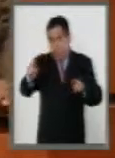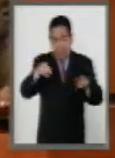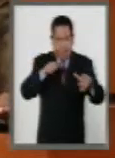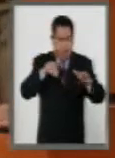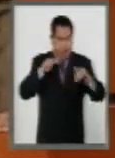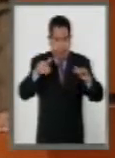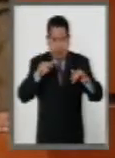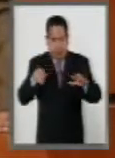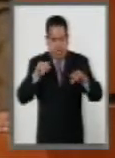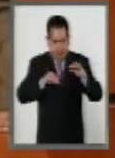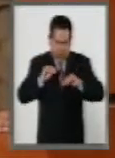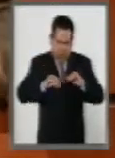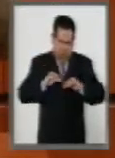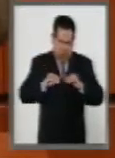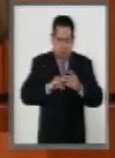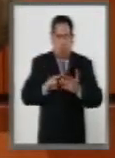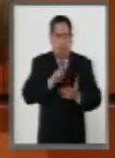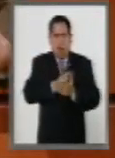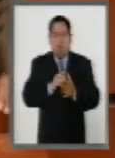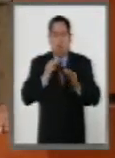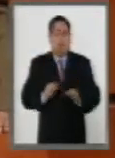construirse.